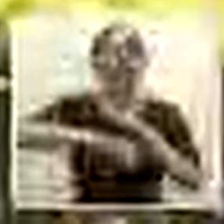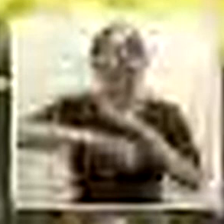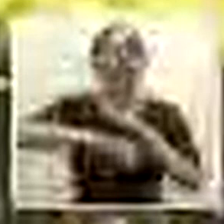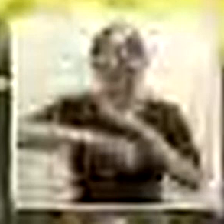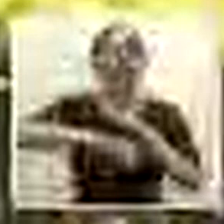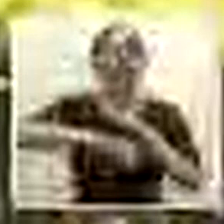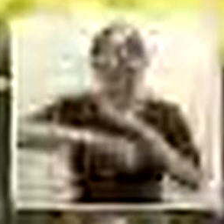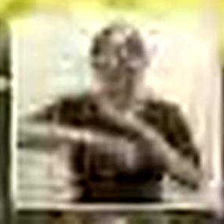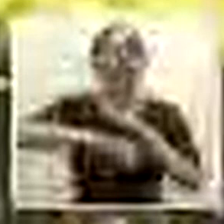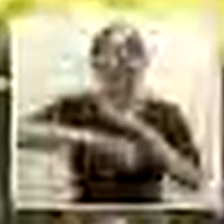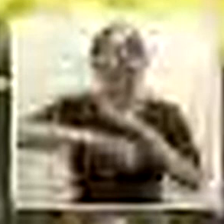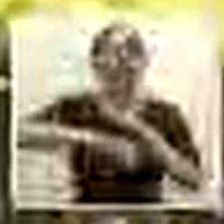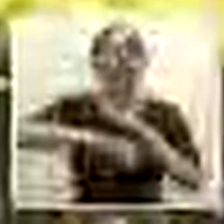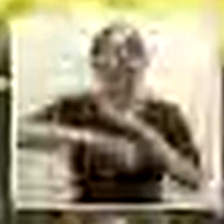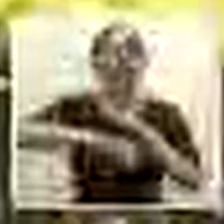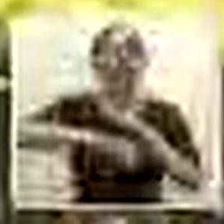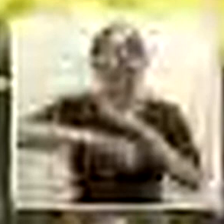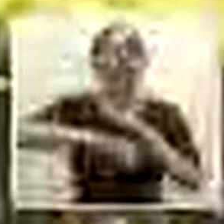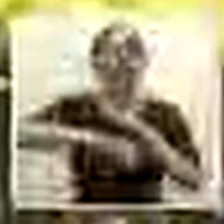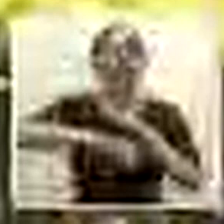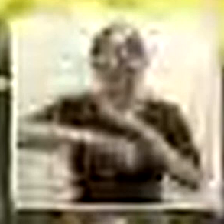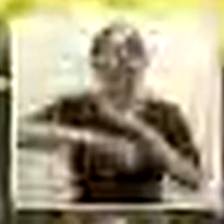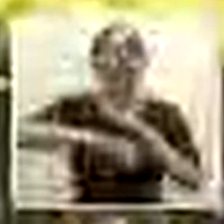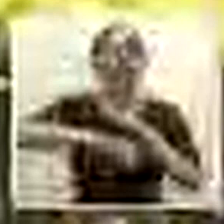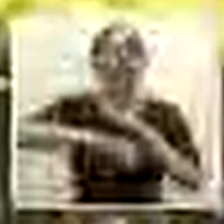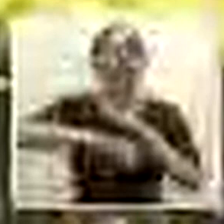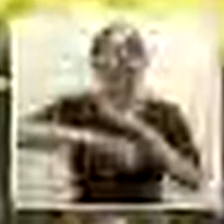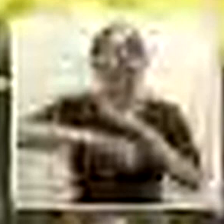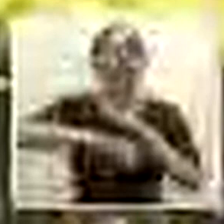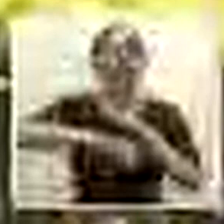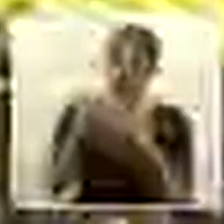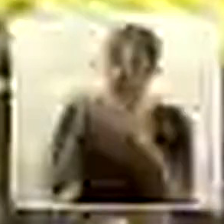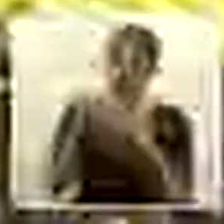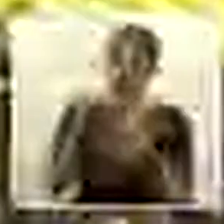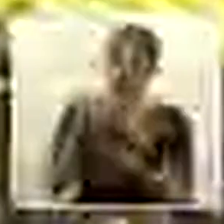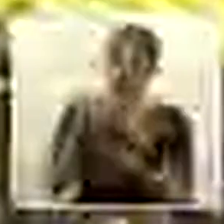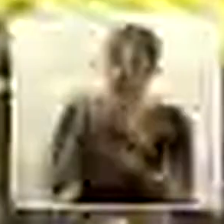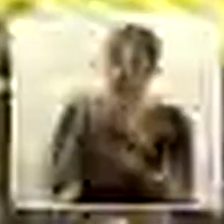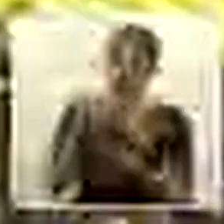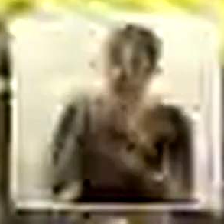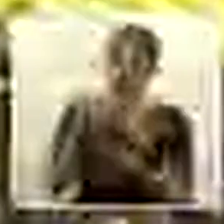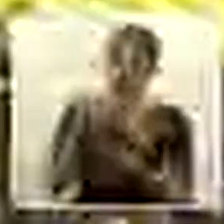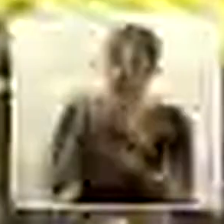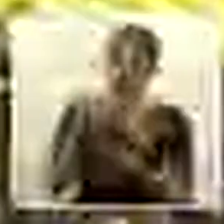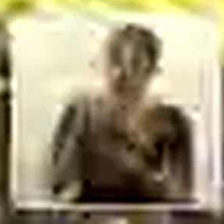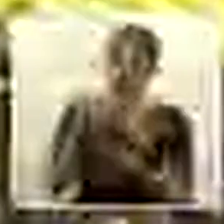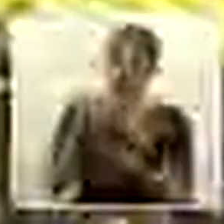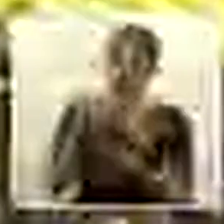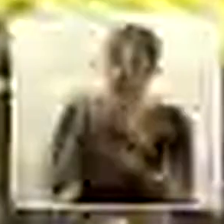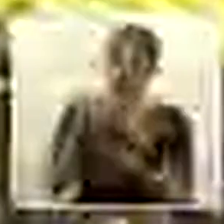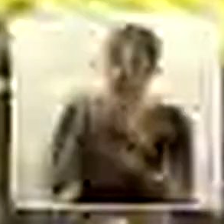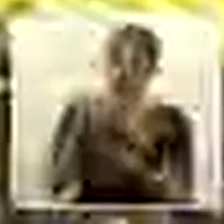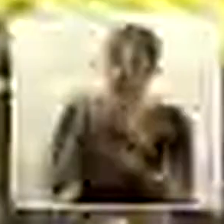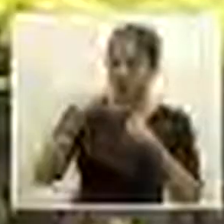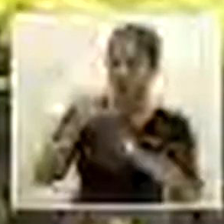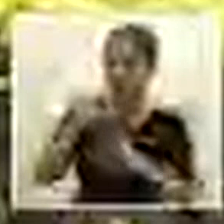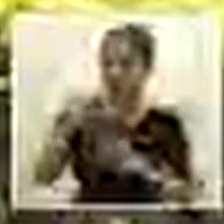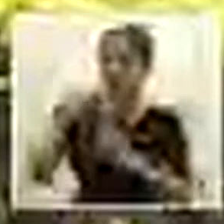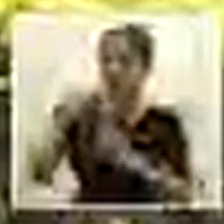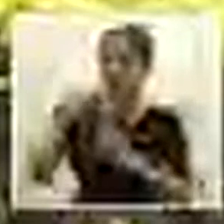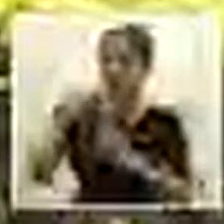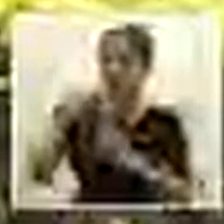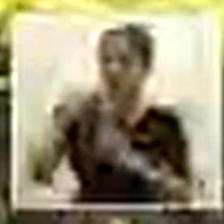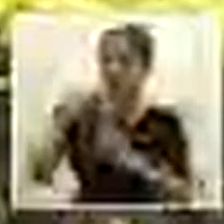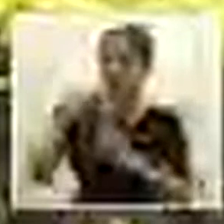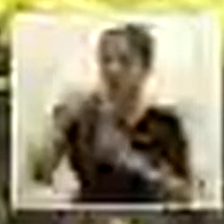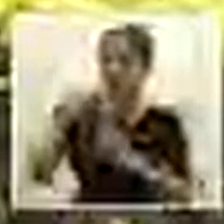que usted nos diga ahora cuánto vamos y si por ese resultado, qué posibilidades hay de tomar medidas más duras.